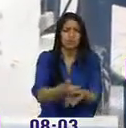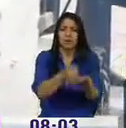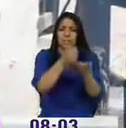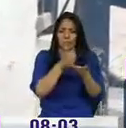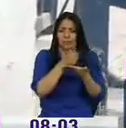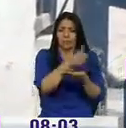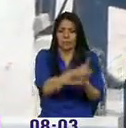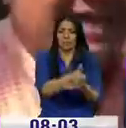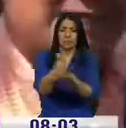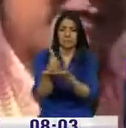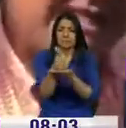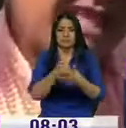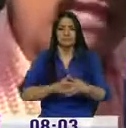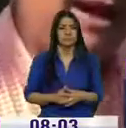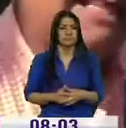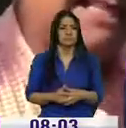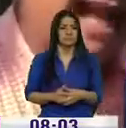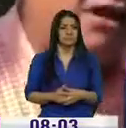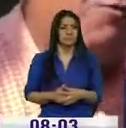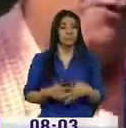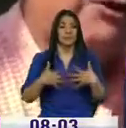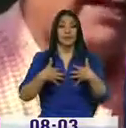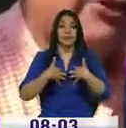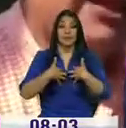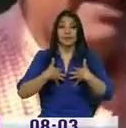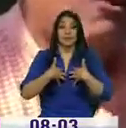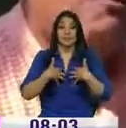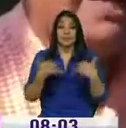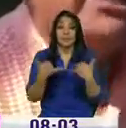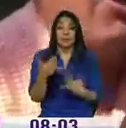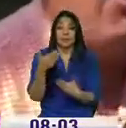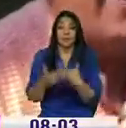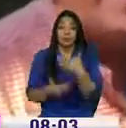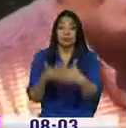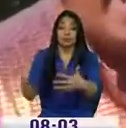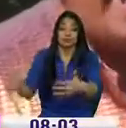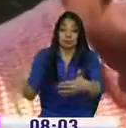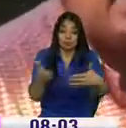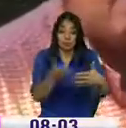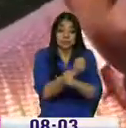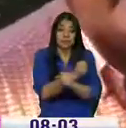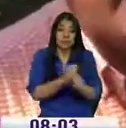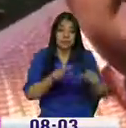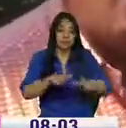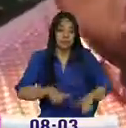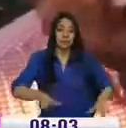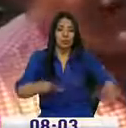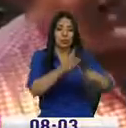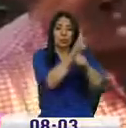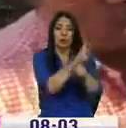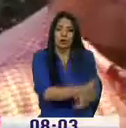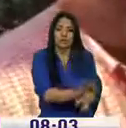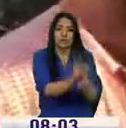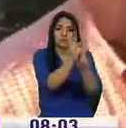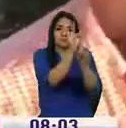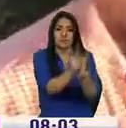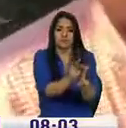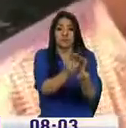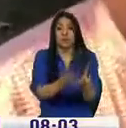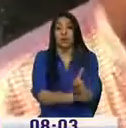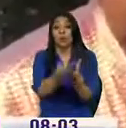el zoológico. Las especies animales están en un proceso de recuperación en áreas de cuarentena, otras